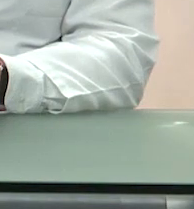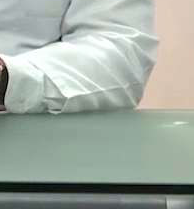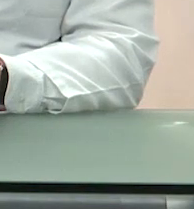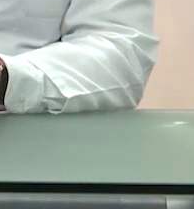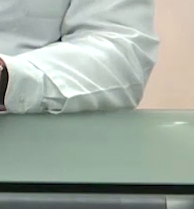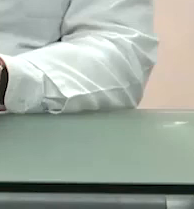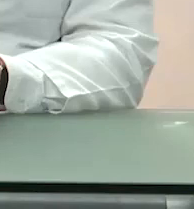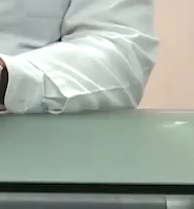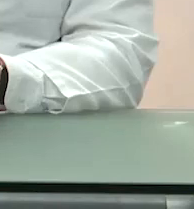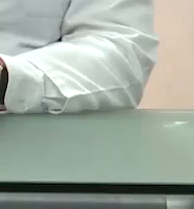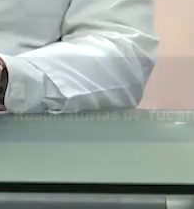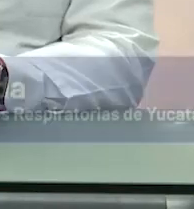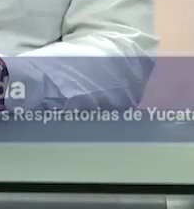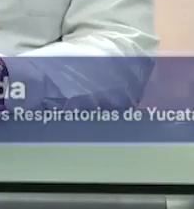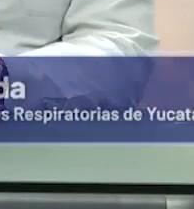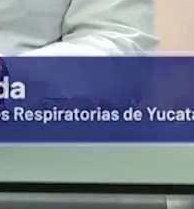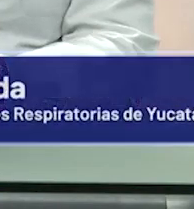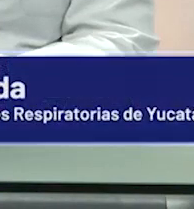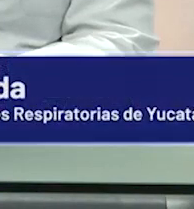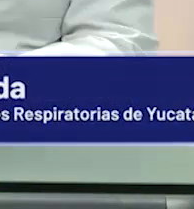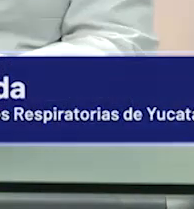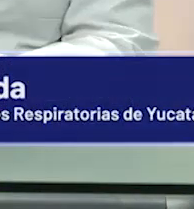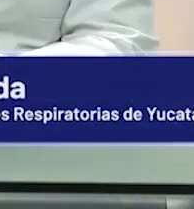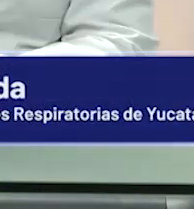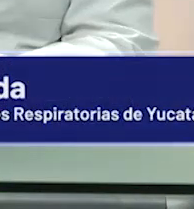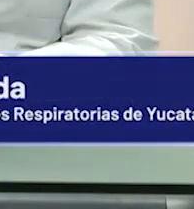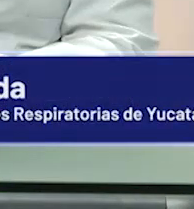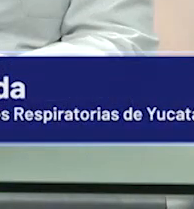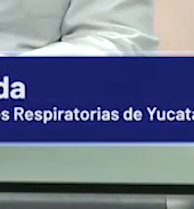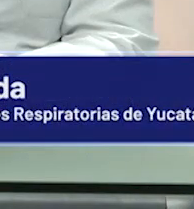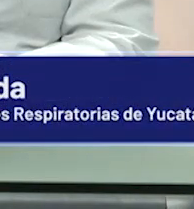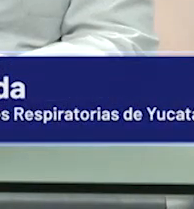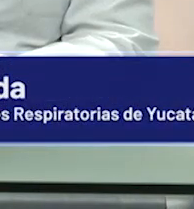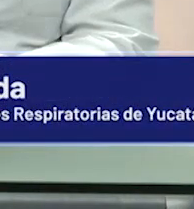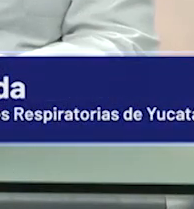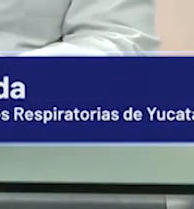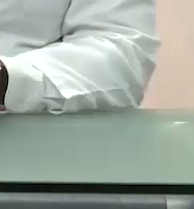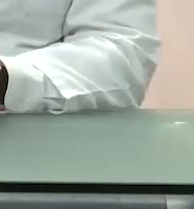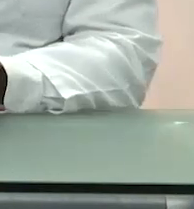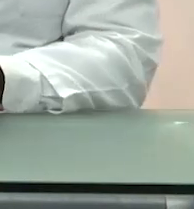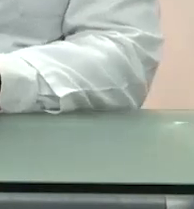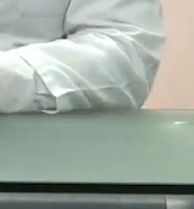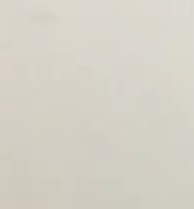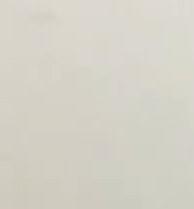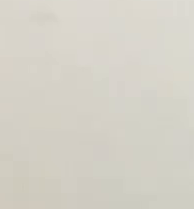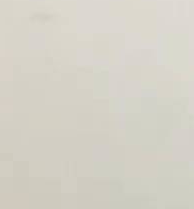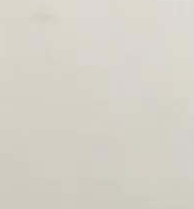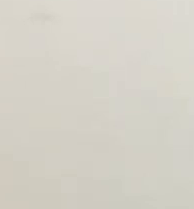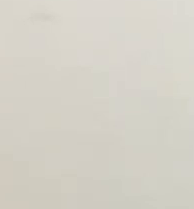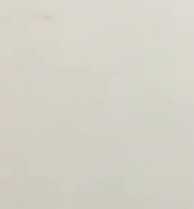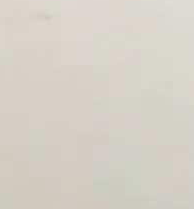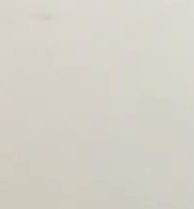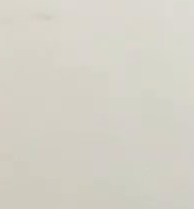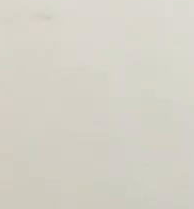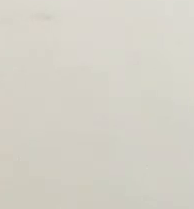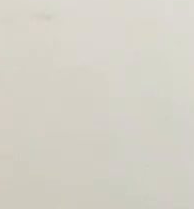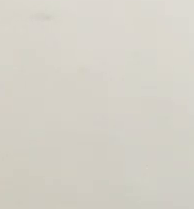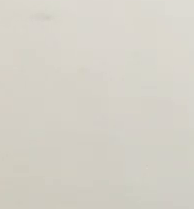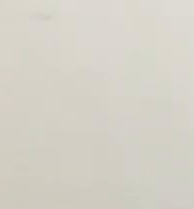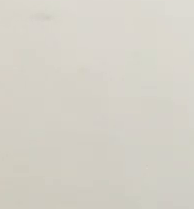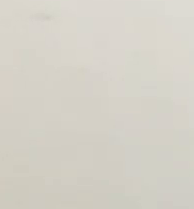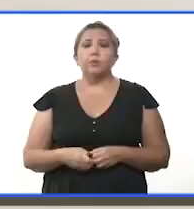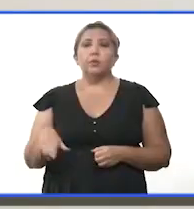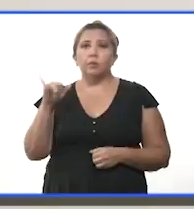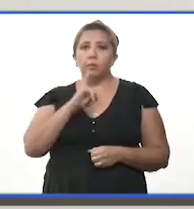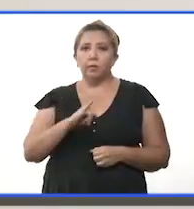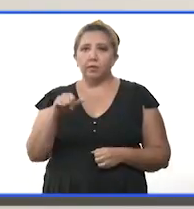Buenas tardes. A continuación daremos el parte diario relacionado con el COVID-19 en el estado de Yucatán. Doctora Patti, por favor. Gracias, doctor. Buenas tardes. Este es el parte médico de